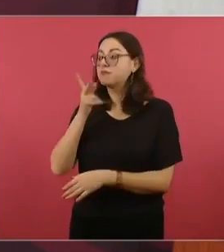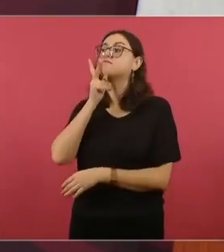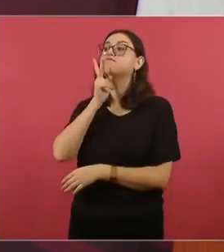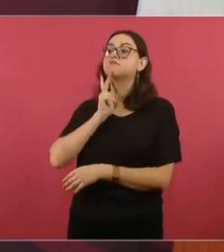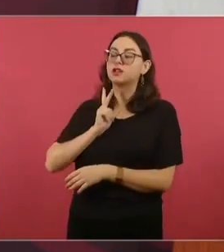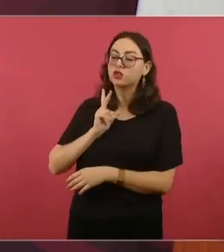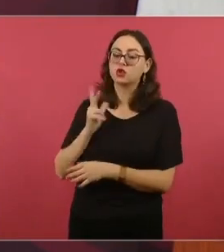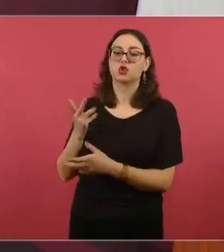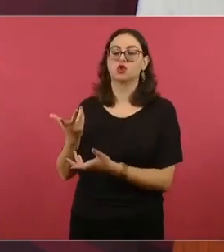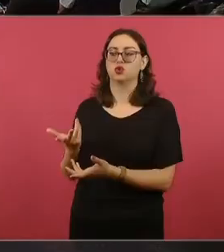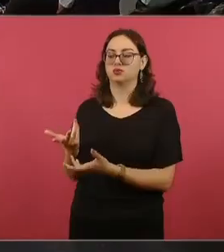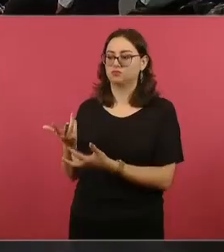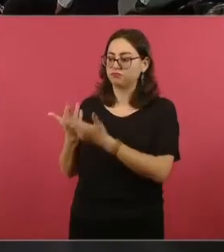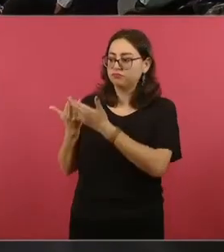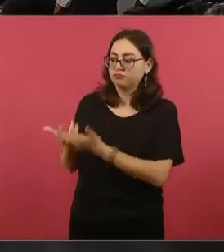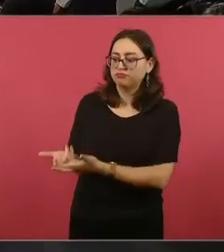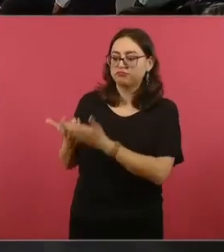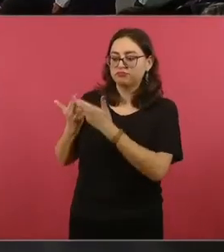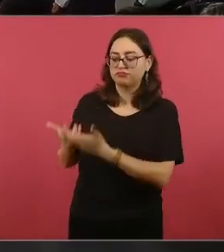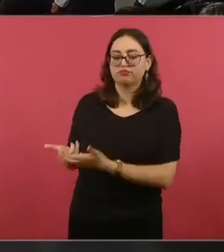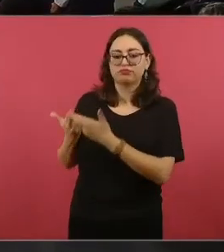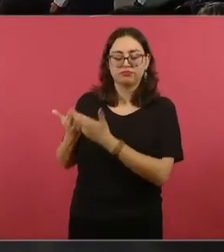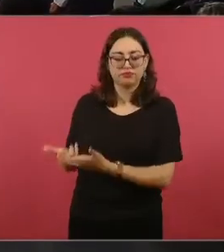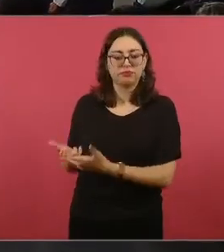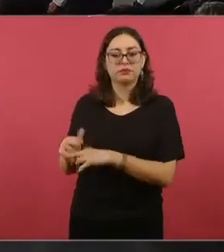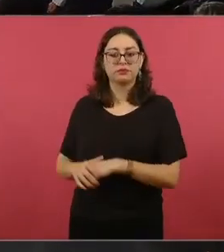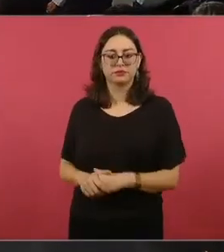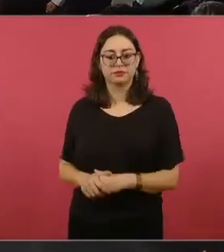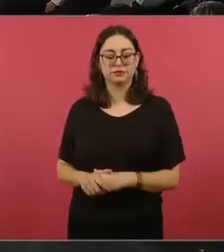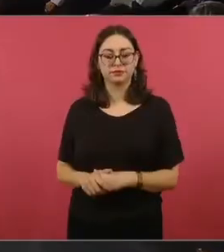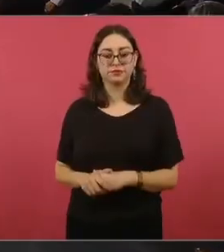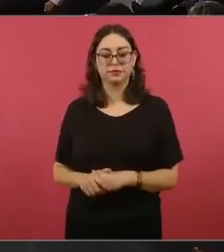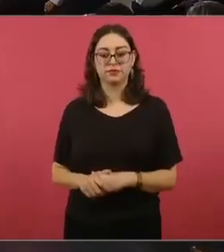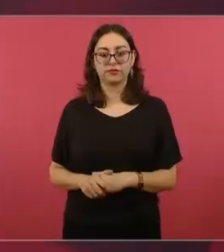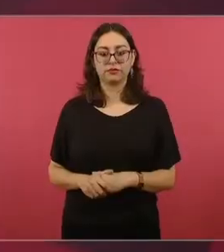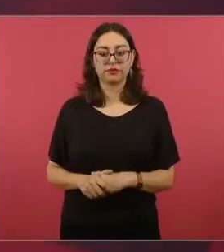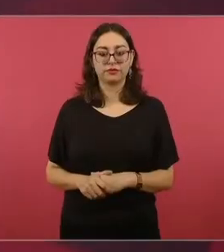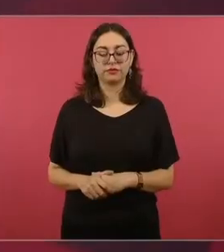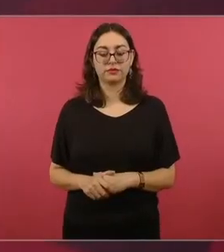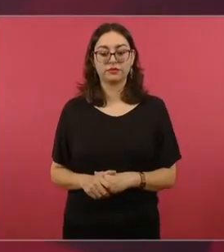años, el principal productor de petróleo en el país.